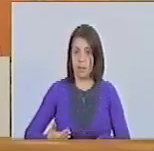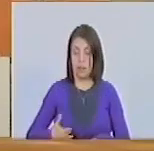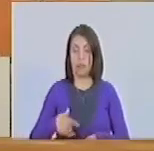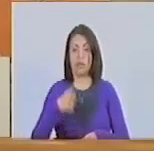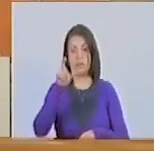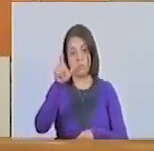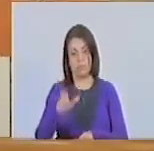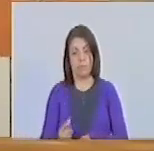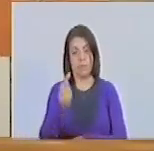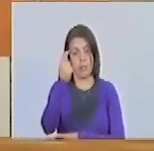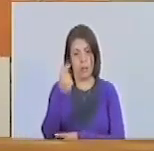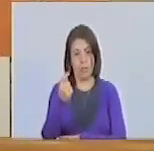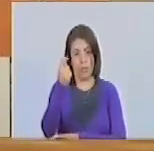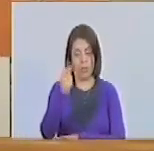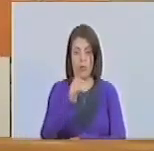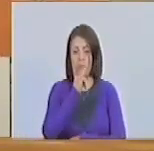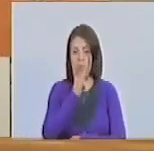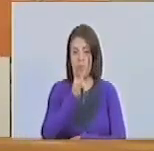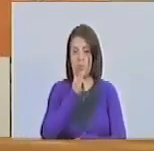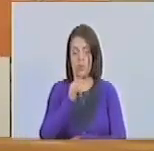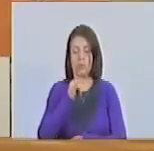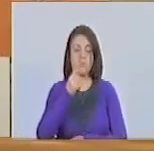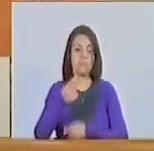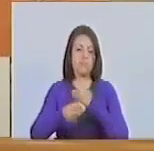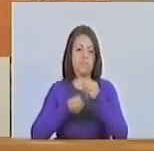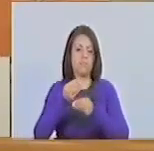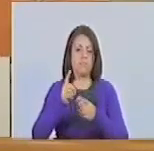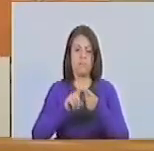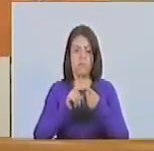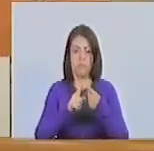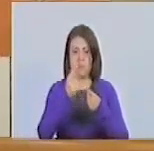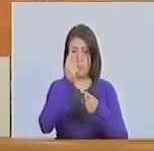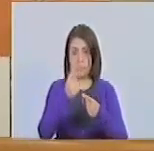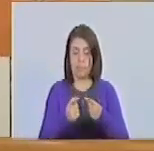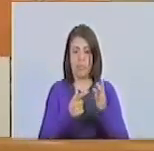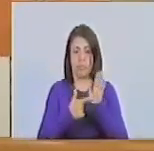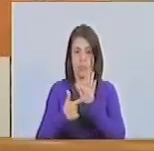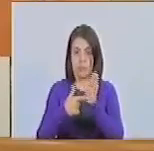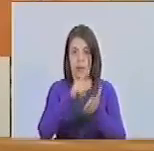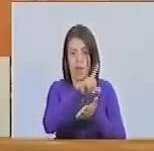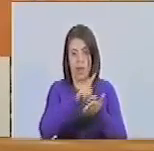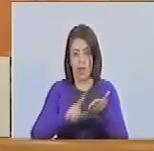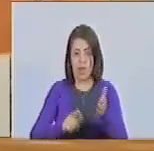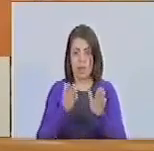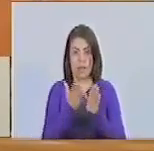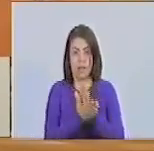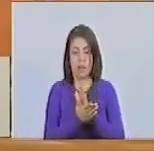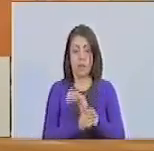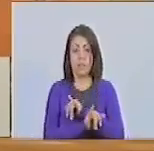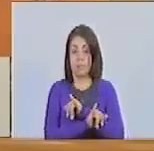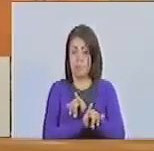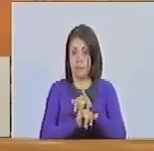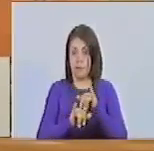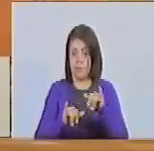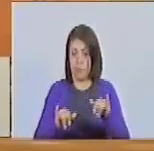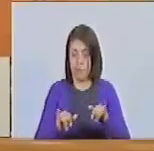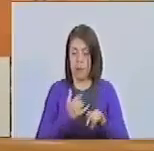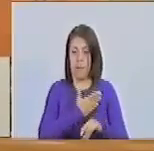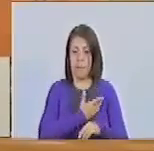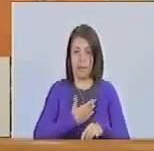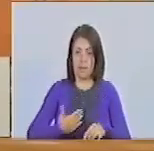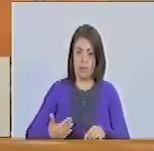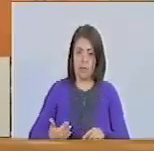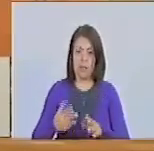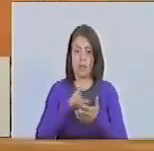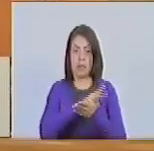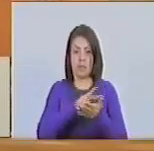el derecho de palabra para puntos de información a las diputadas y los diputados indicados en lista anexa. A continuación, el presidente ordenó